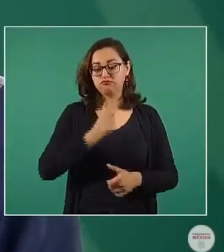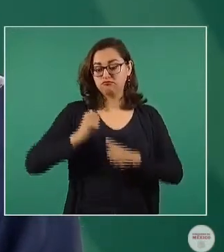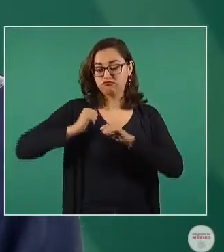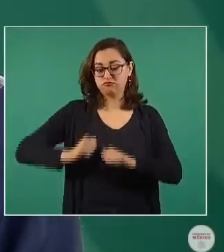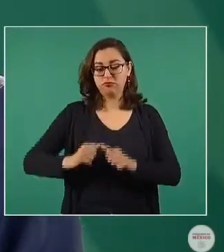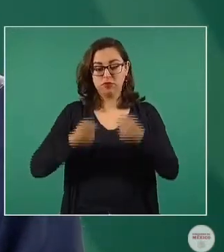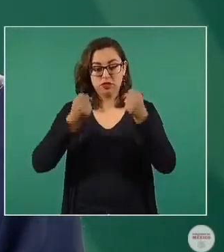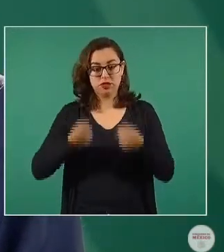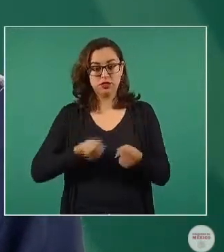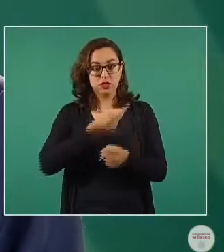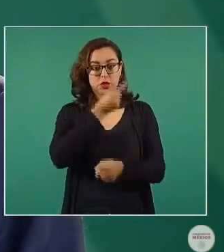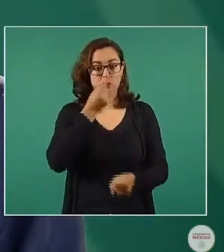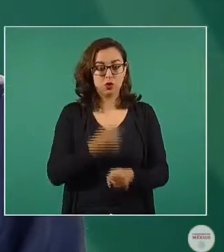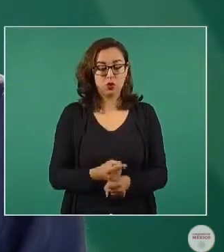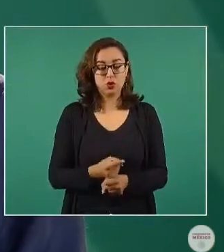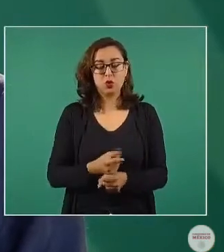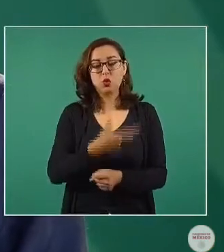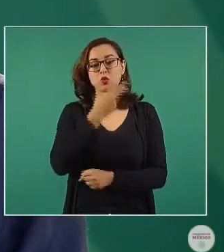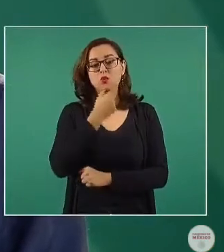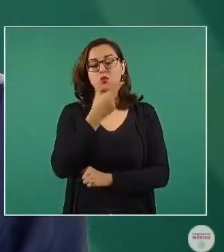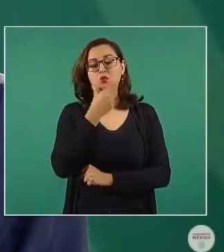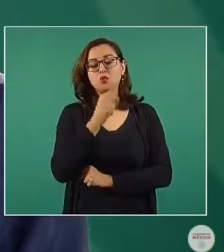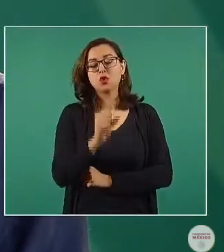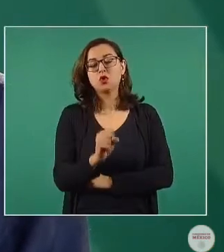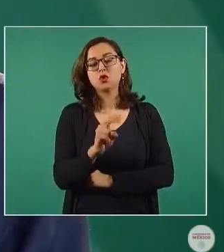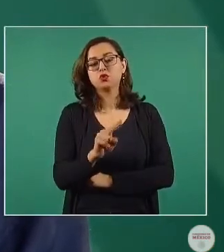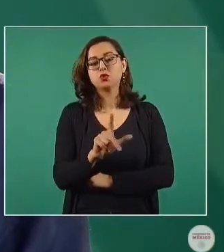presidente Biden, señor Sullivan,